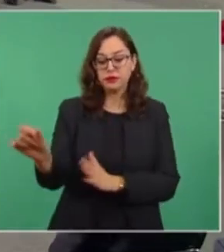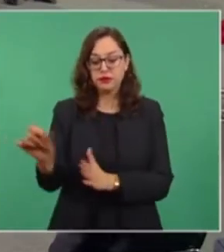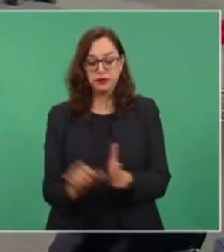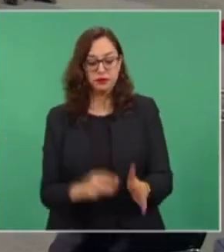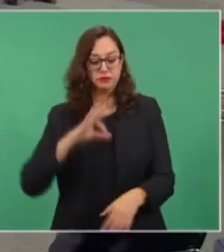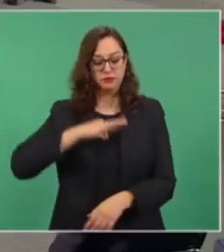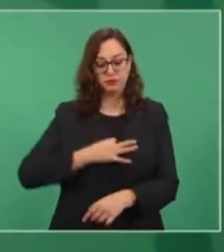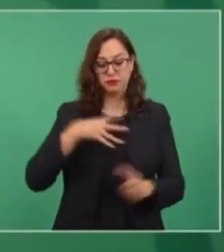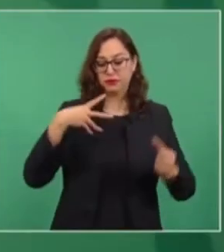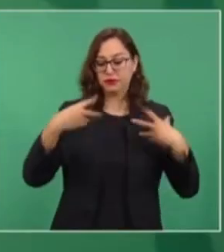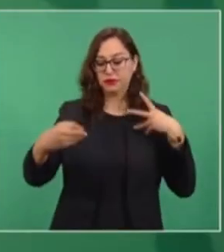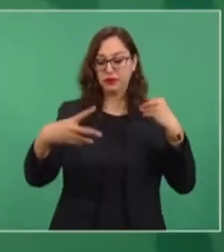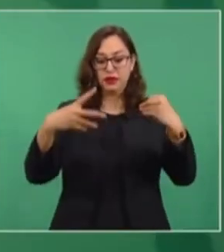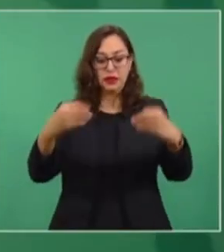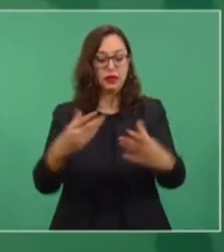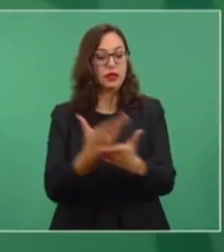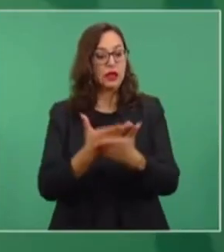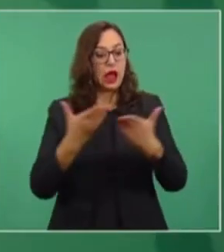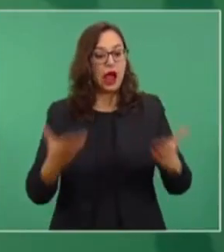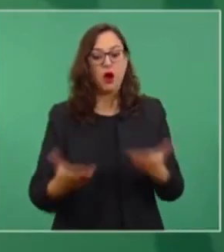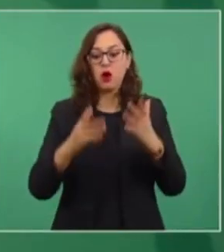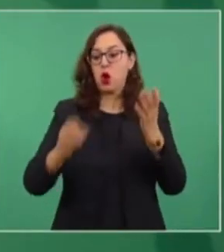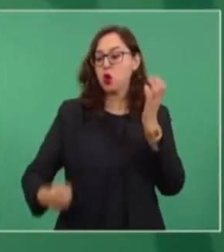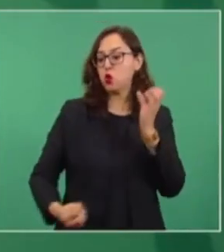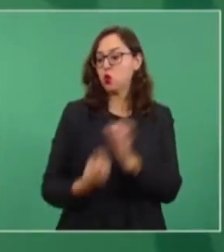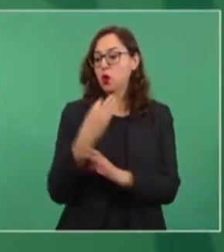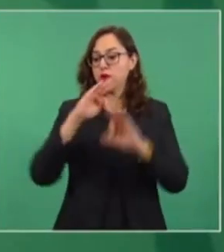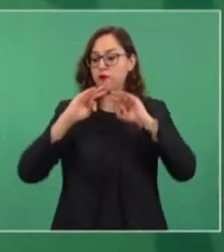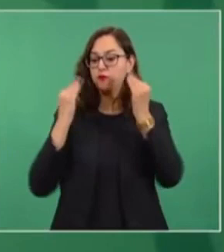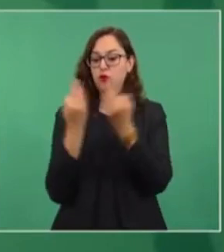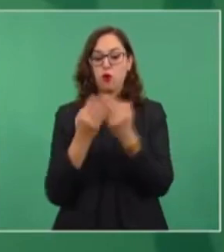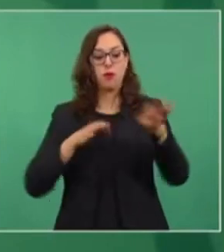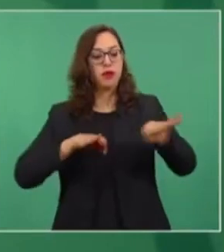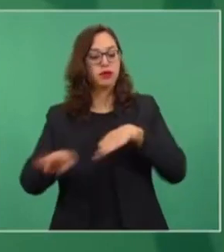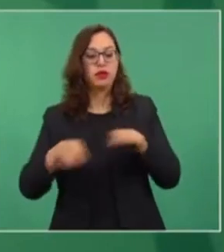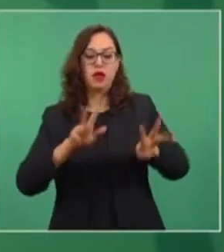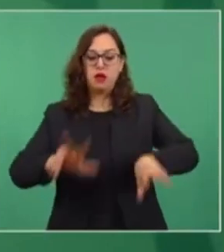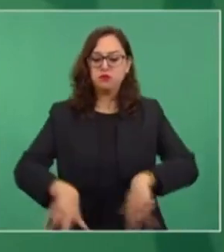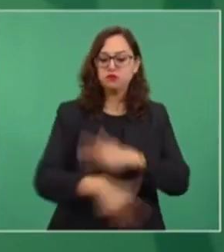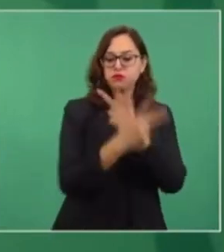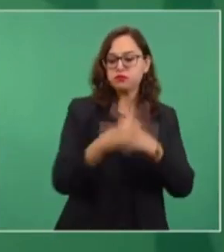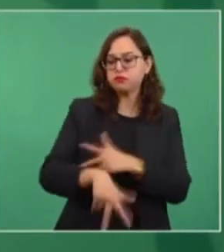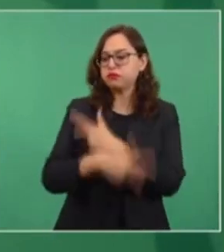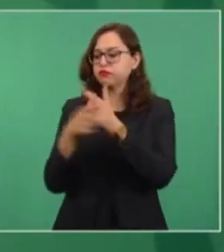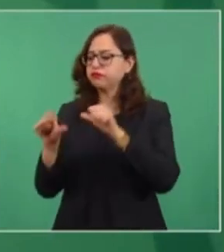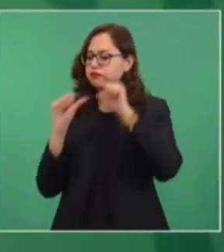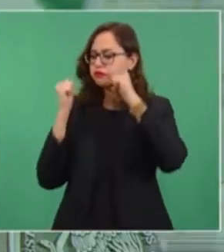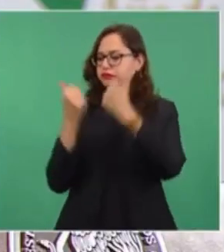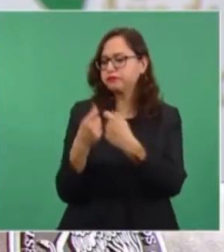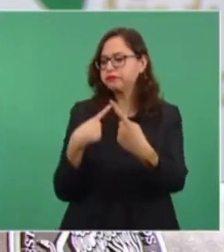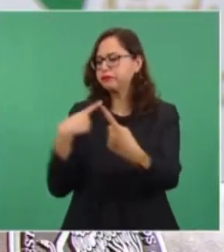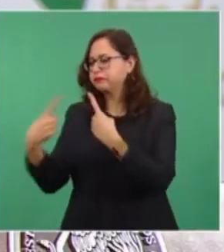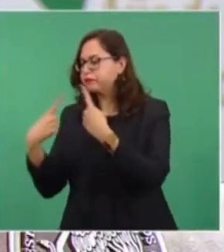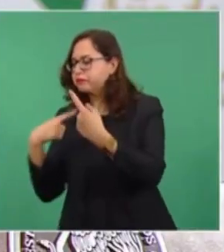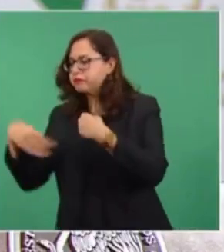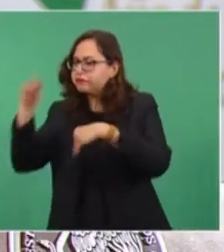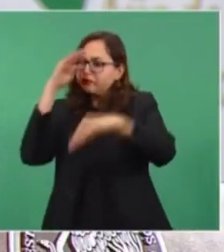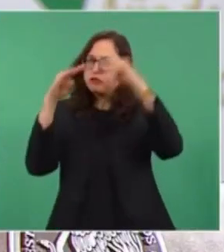a distancia, nuestras asociaciones han venido analizando temas relacionados con el futuro de las